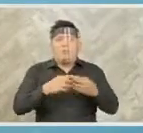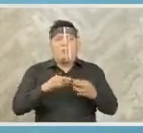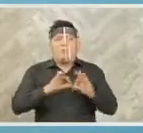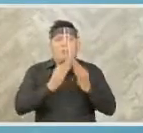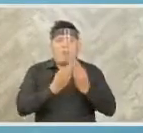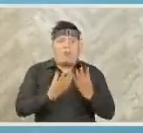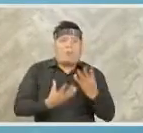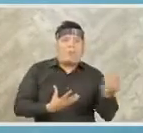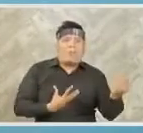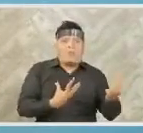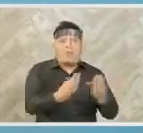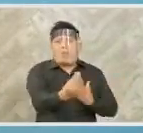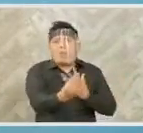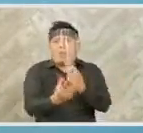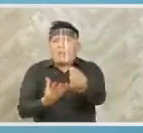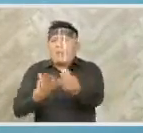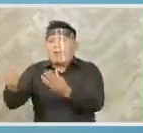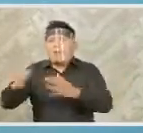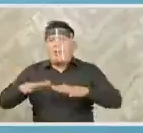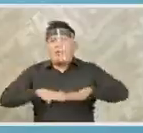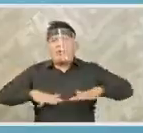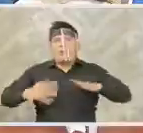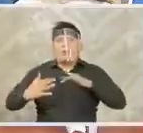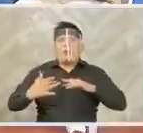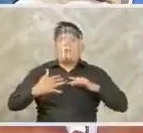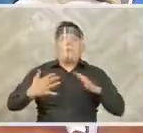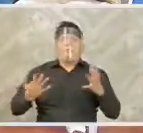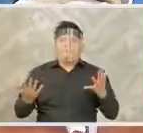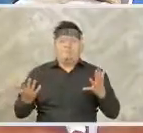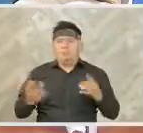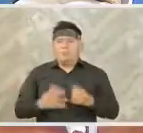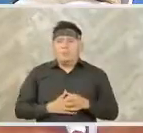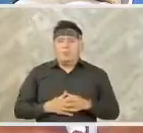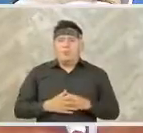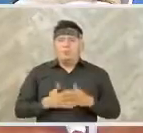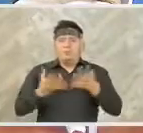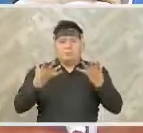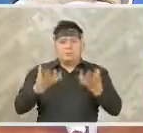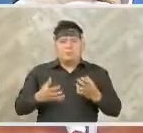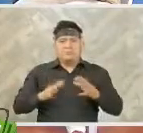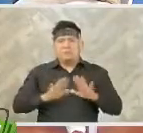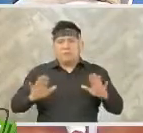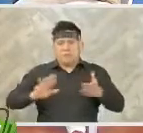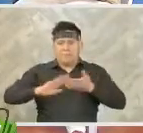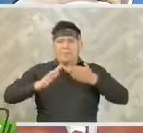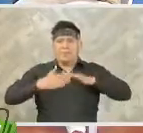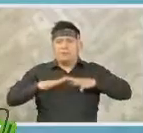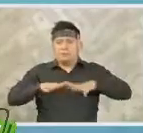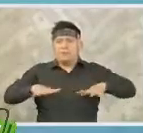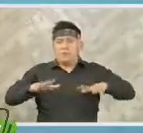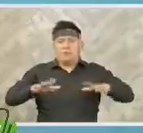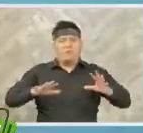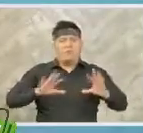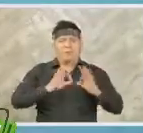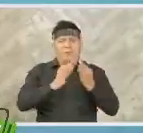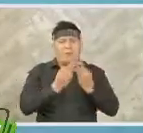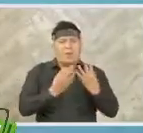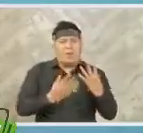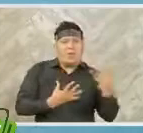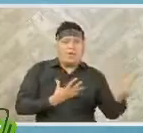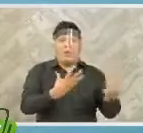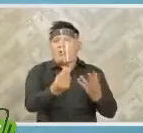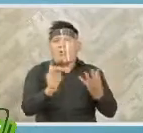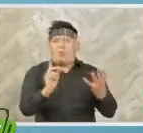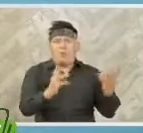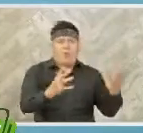que han vivido durante muchos años y de ninguna manera vamos a lograr estabilizar los territorios. Sin embargo, a través de Entornos Protectores pues venimos demostrando que